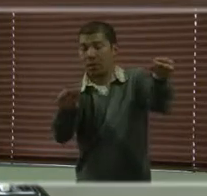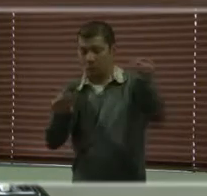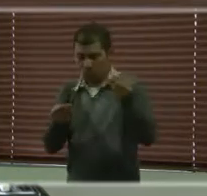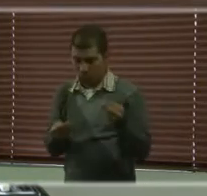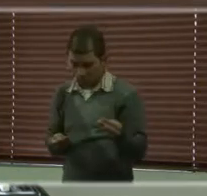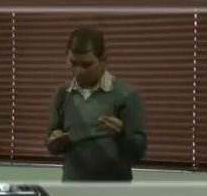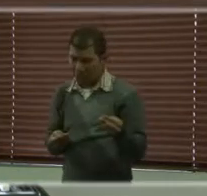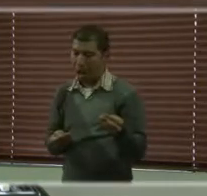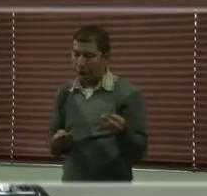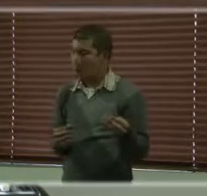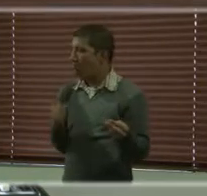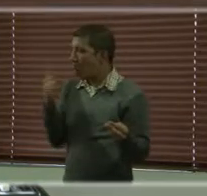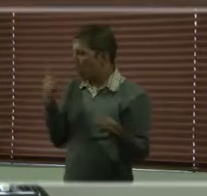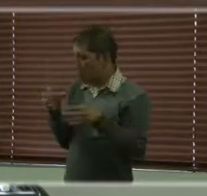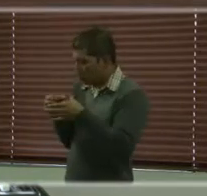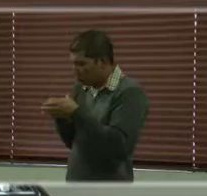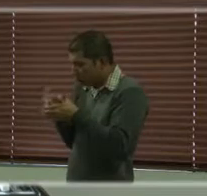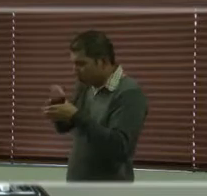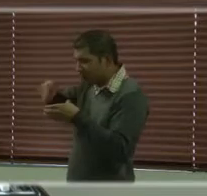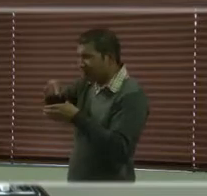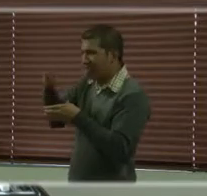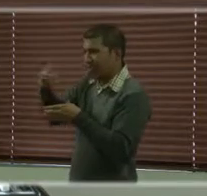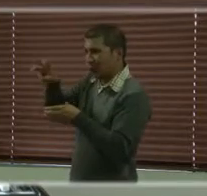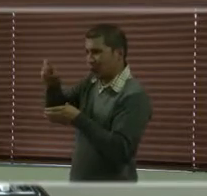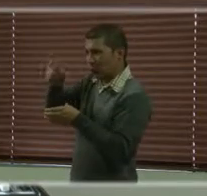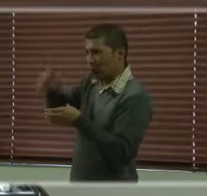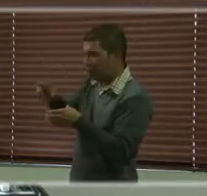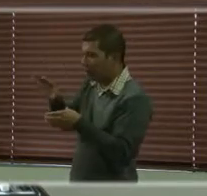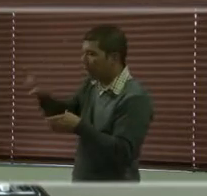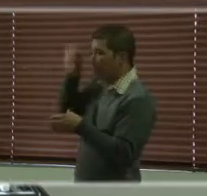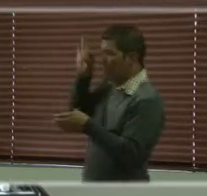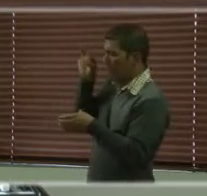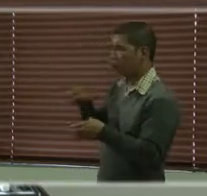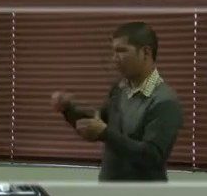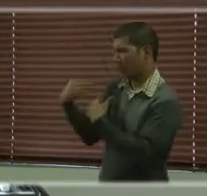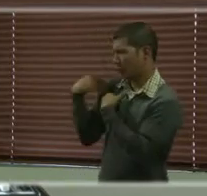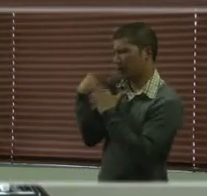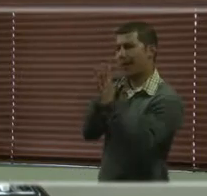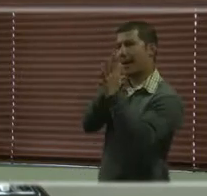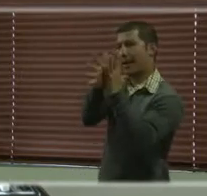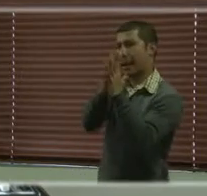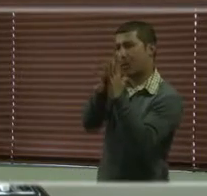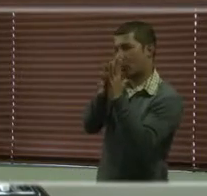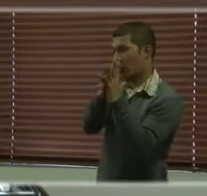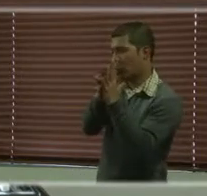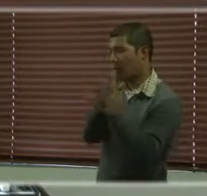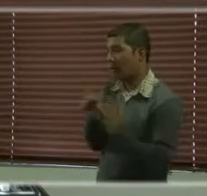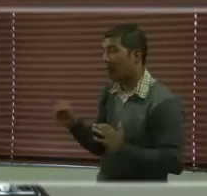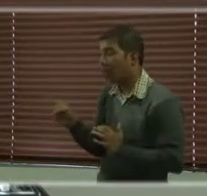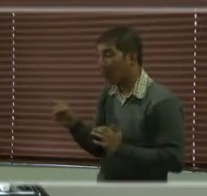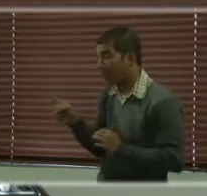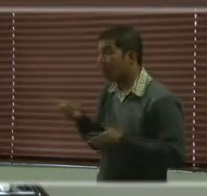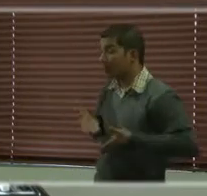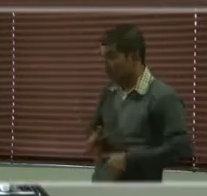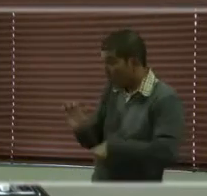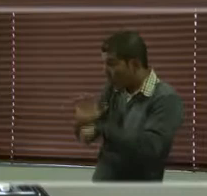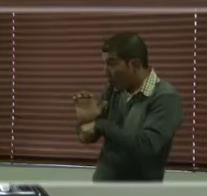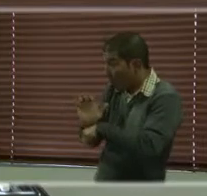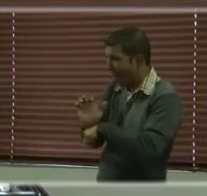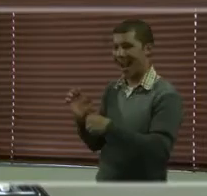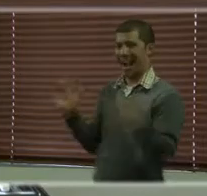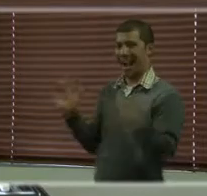consiste en que el relator con apoyo de los 17 restantes porque no lo hace solo hace una lectura